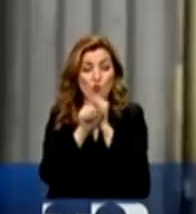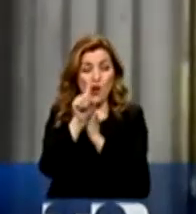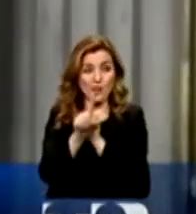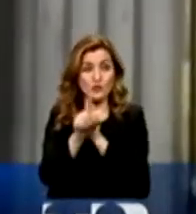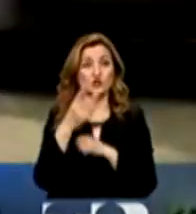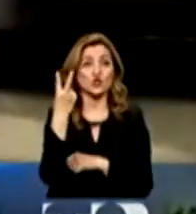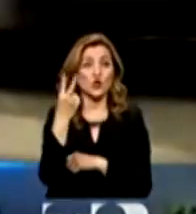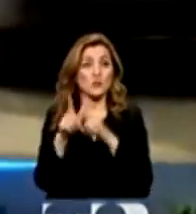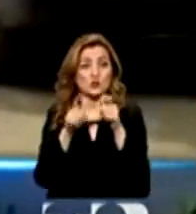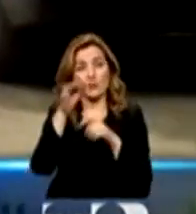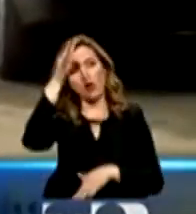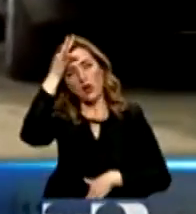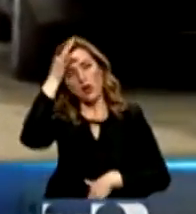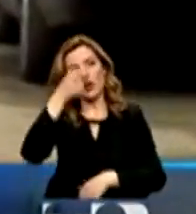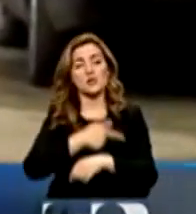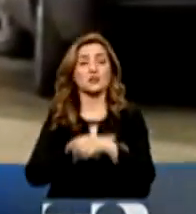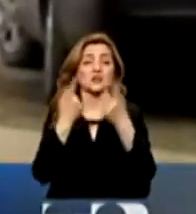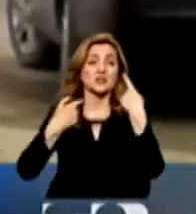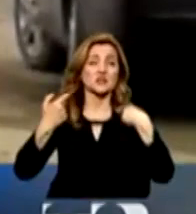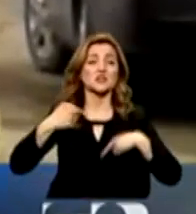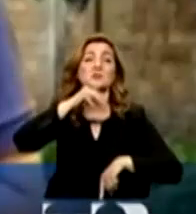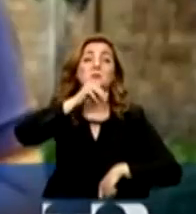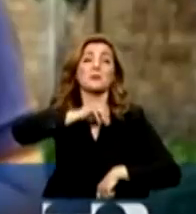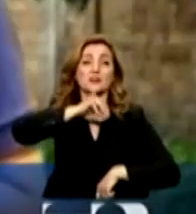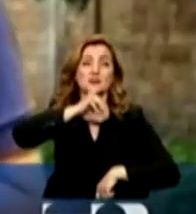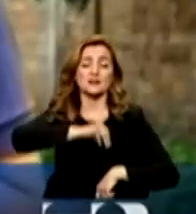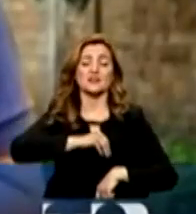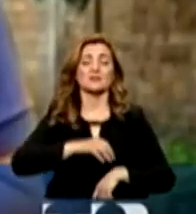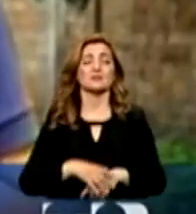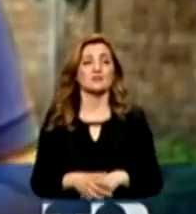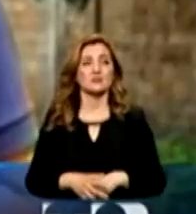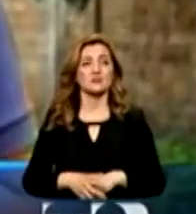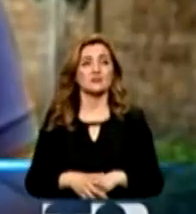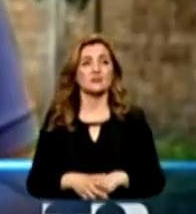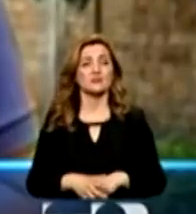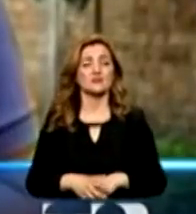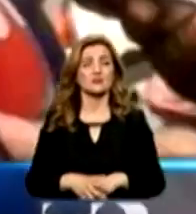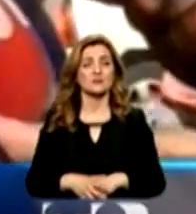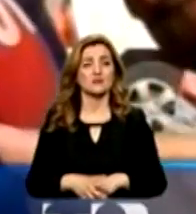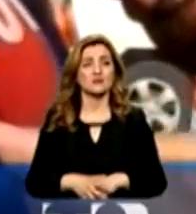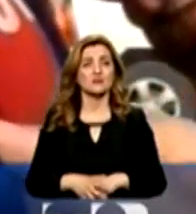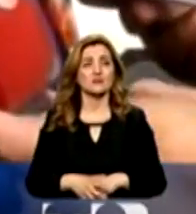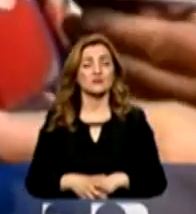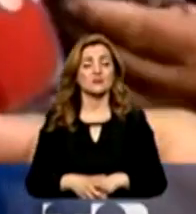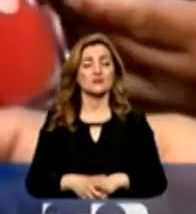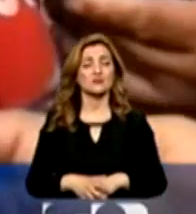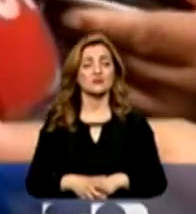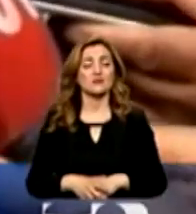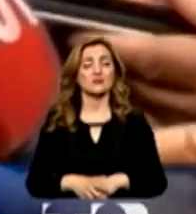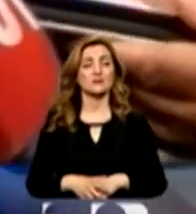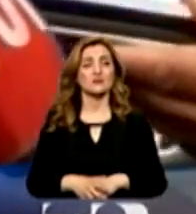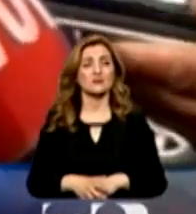se encuentran hospitalizadas en la ciudad de Manta por las graves heridas que sufrieron. Claro, caso